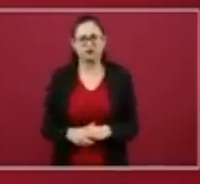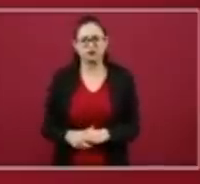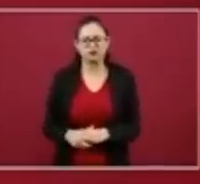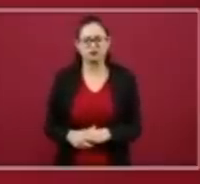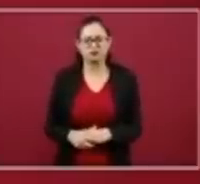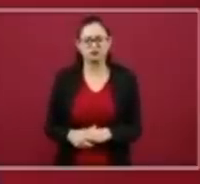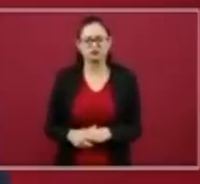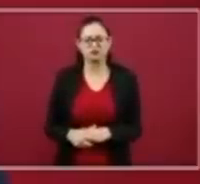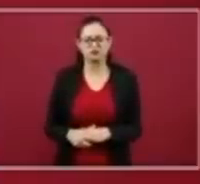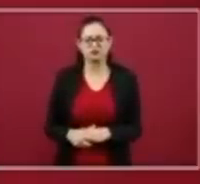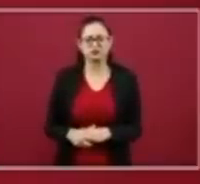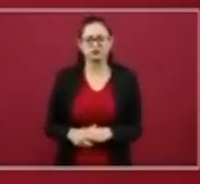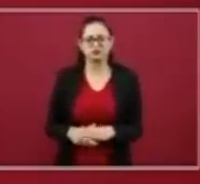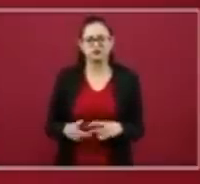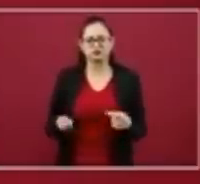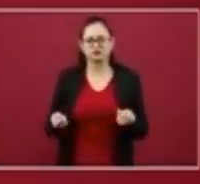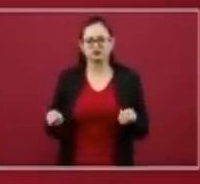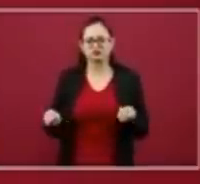de manera